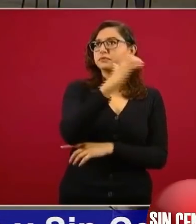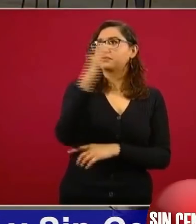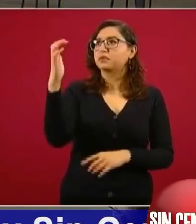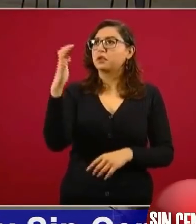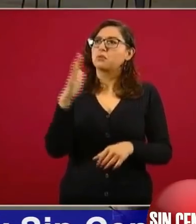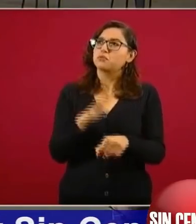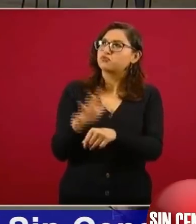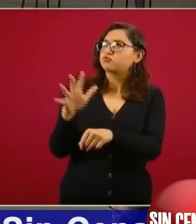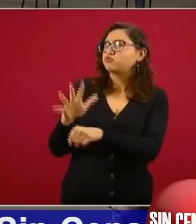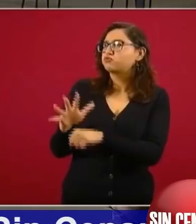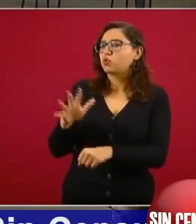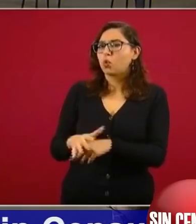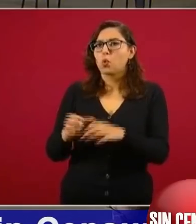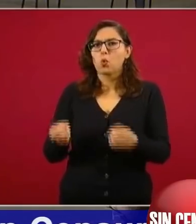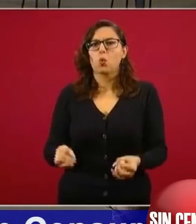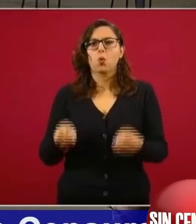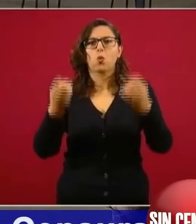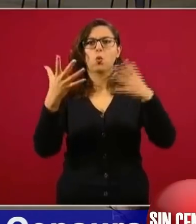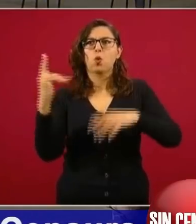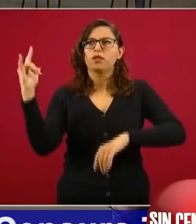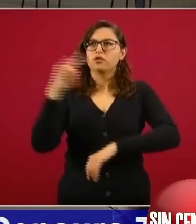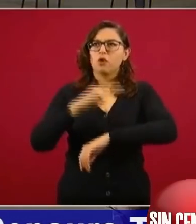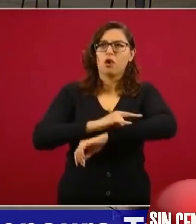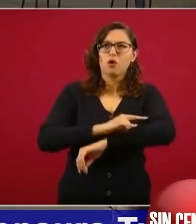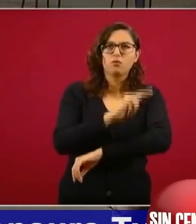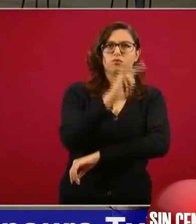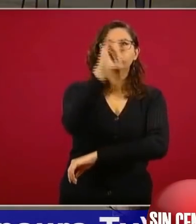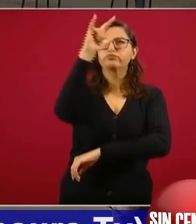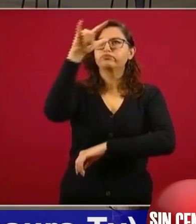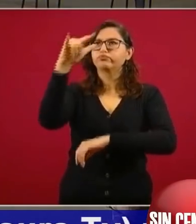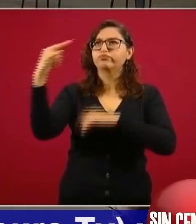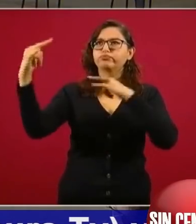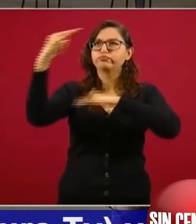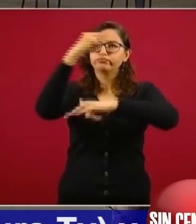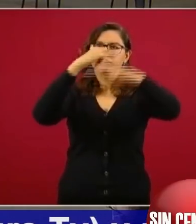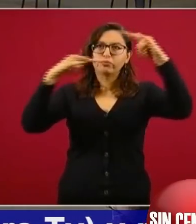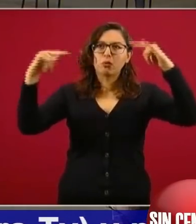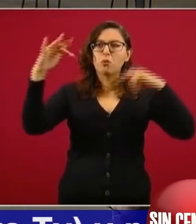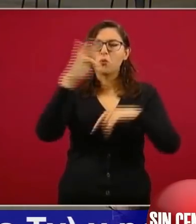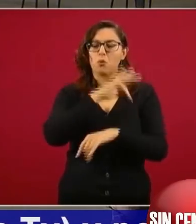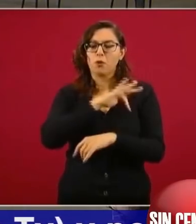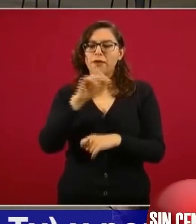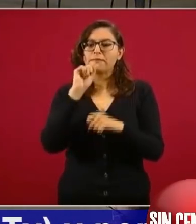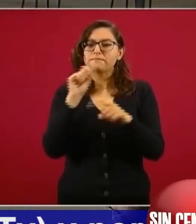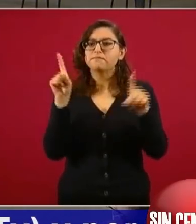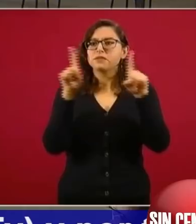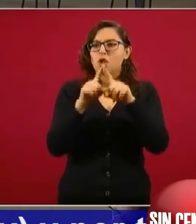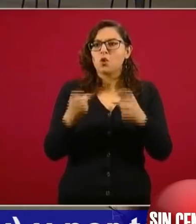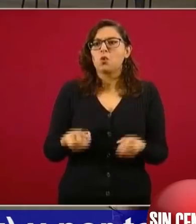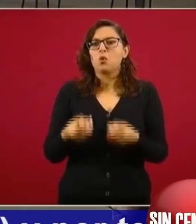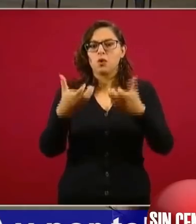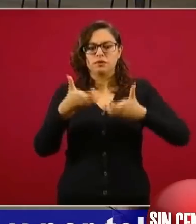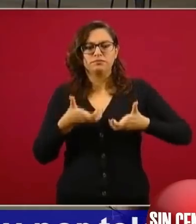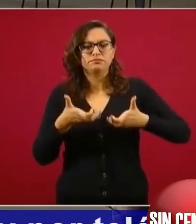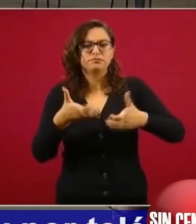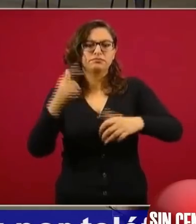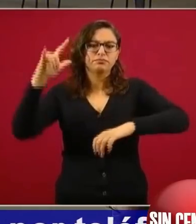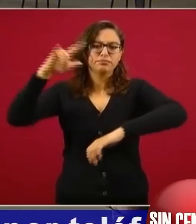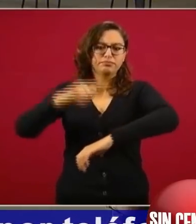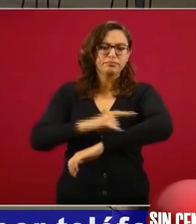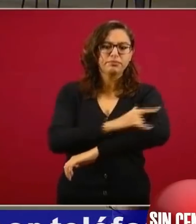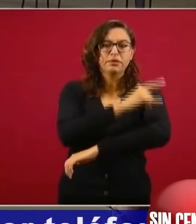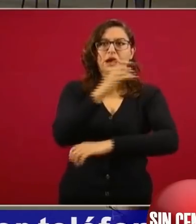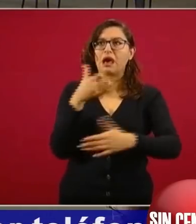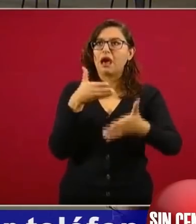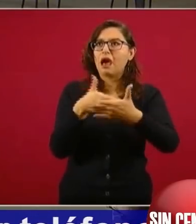aéreo, cuántas aeronaves pueden aterrizar y despegar en determinado periodo, el total de pistas posibles, si hay obstáculos para los